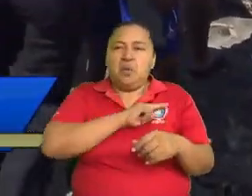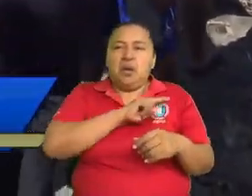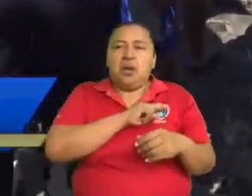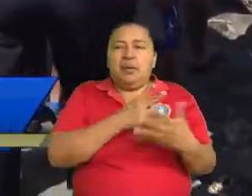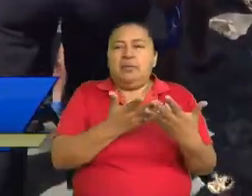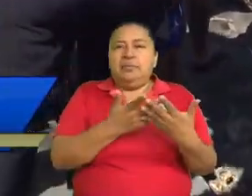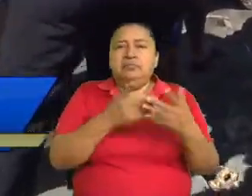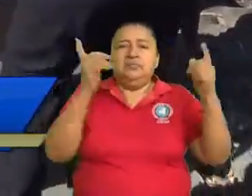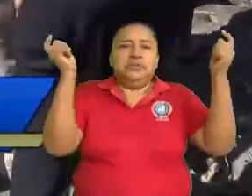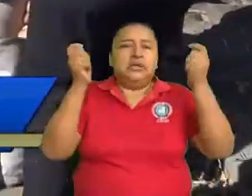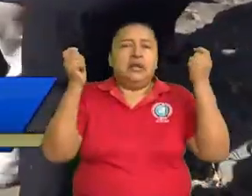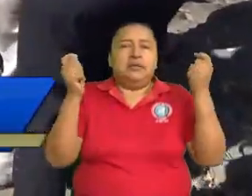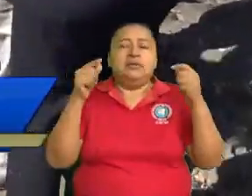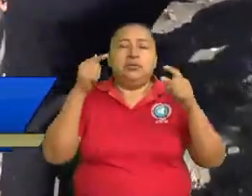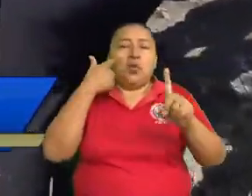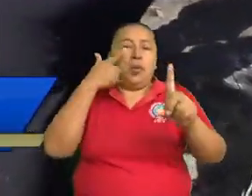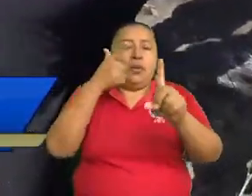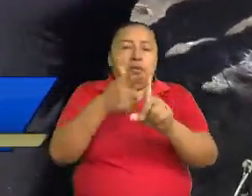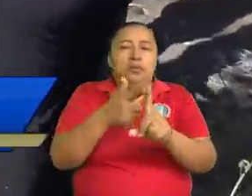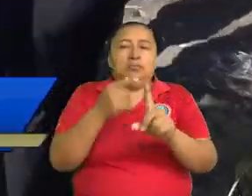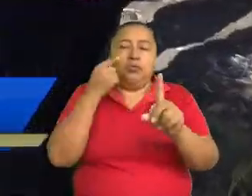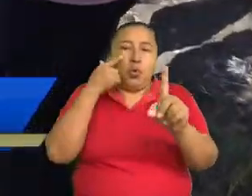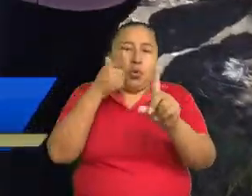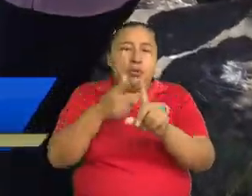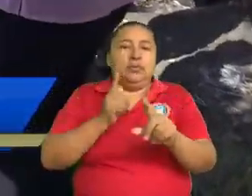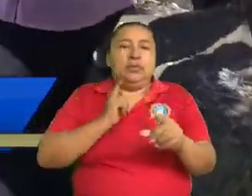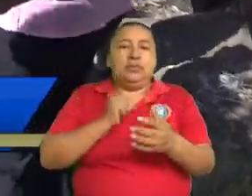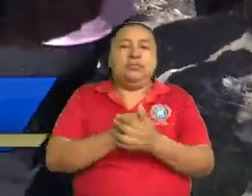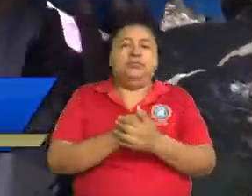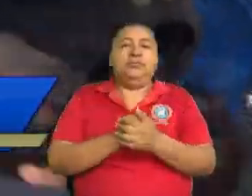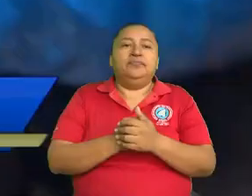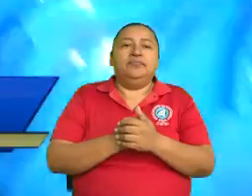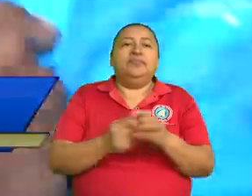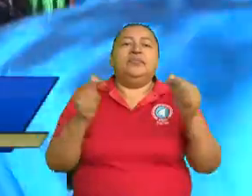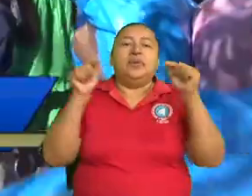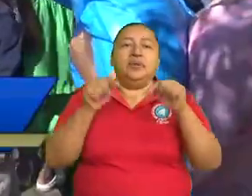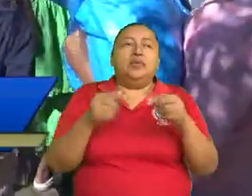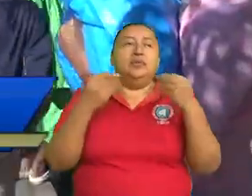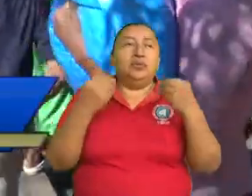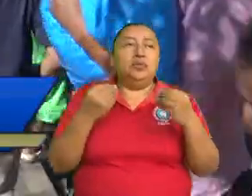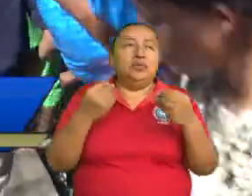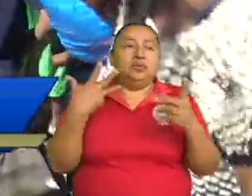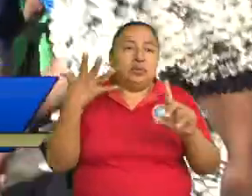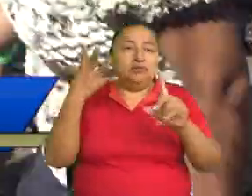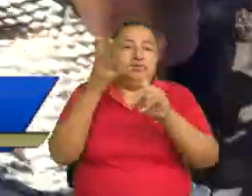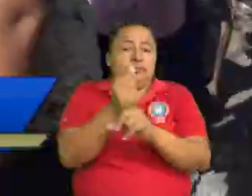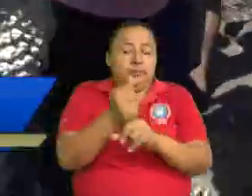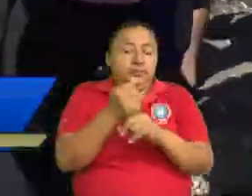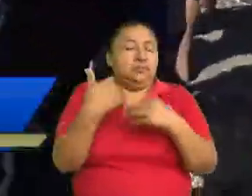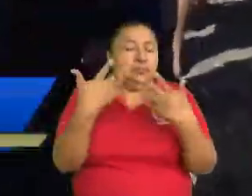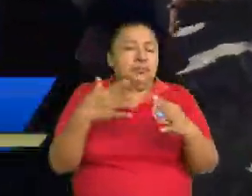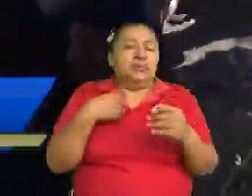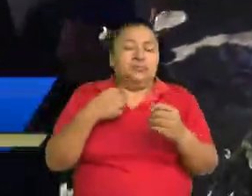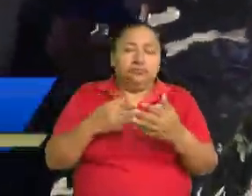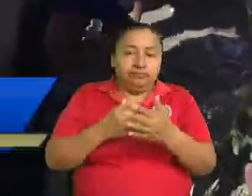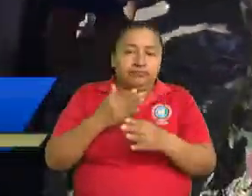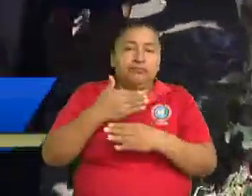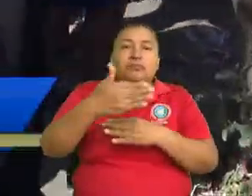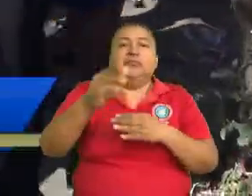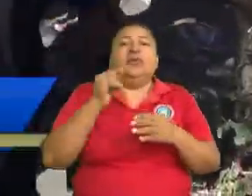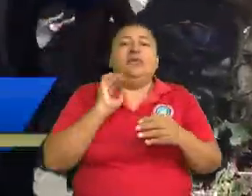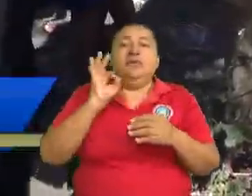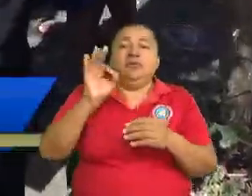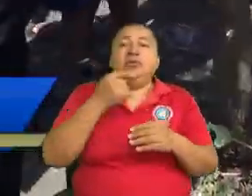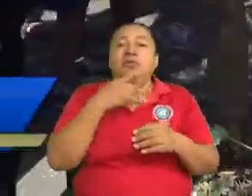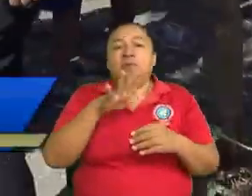no existe celebración sin un objetivo. Y en este caso, muchos ya conquistados que se han convertido en retos para el futuro, porque